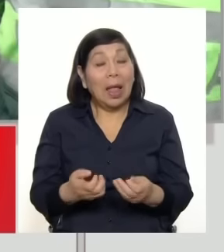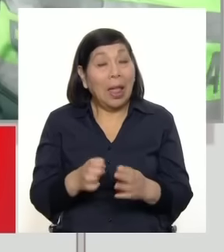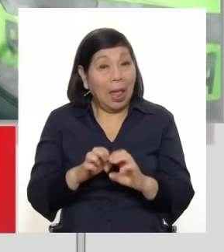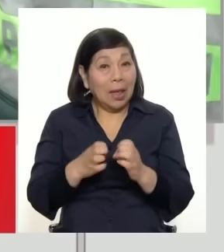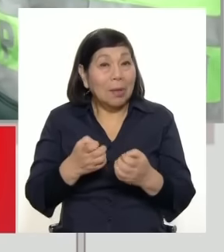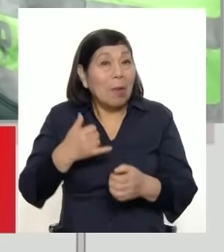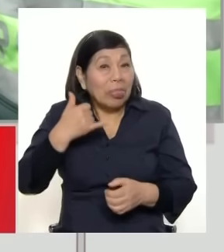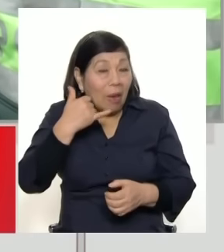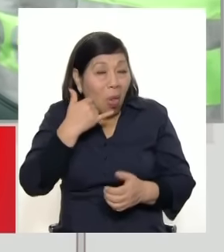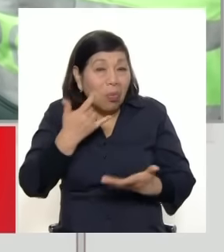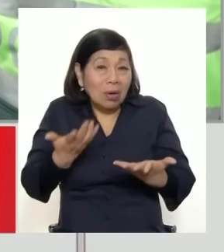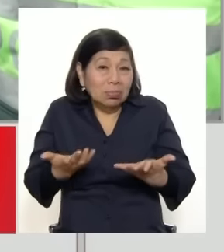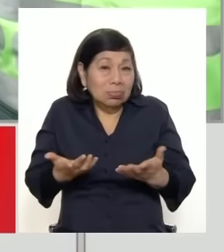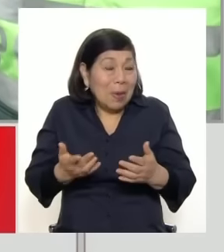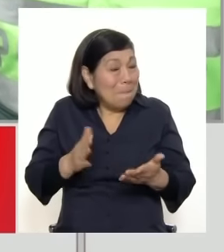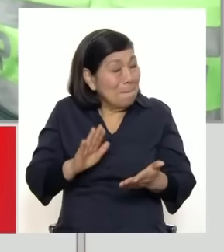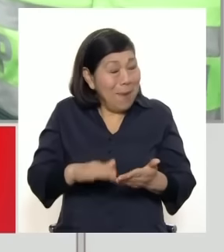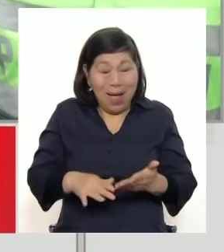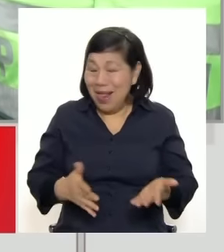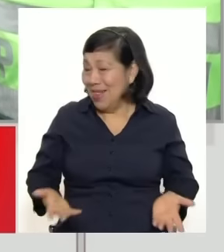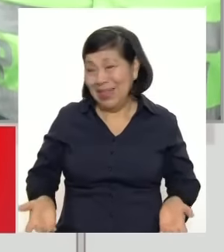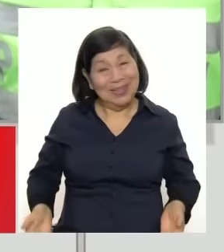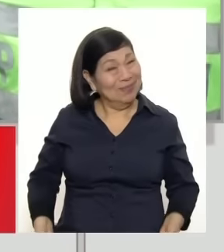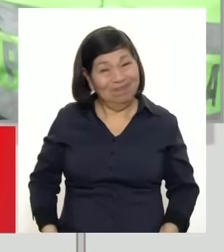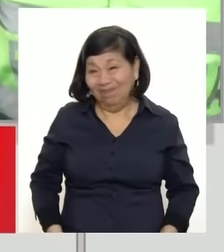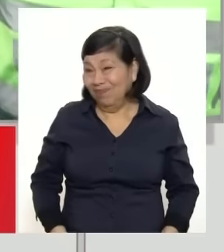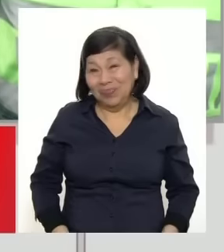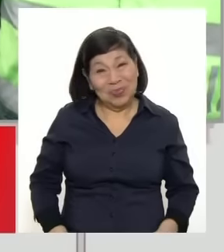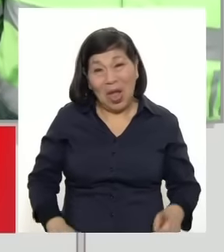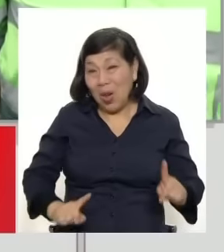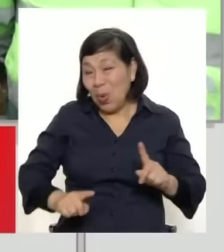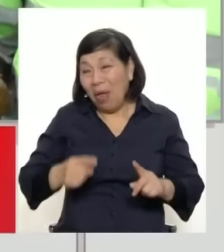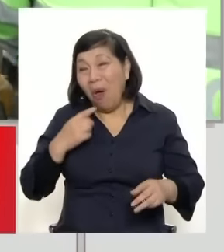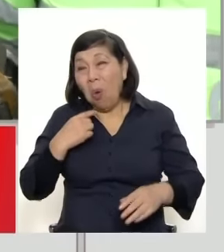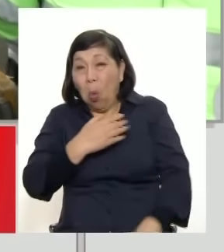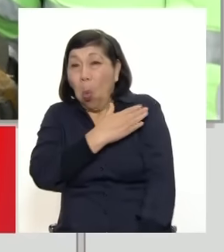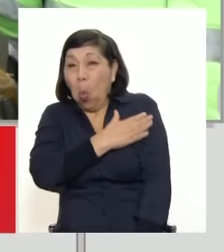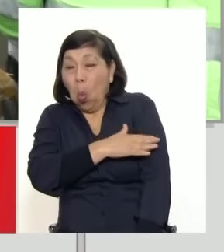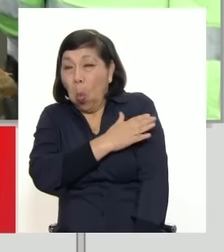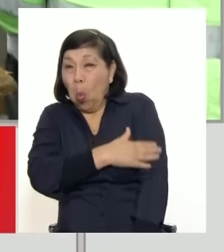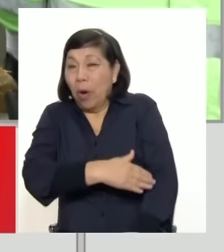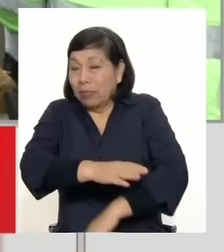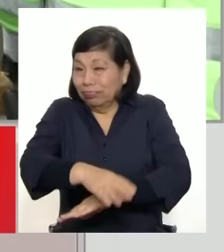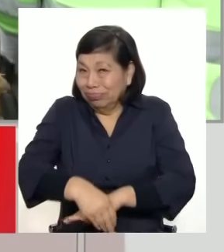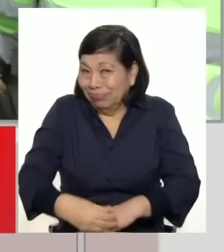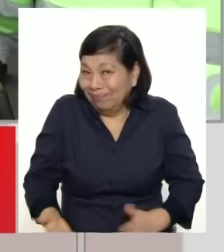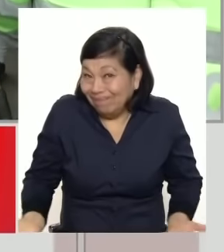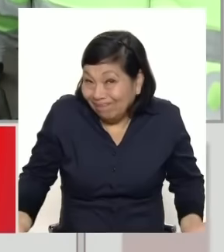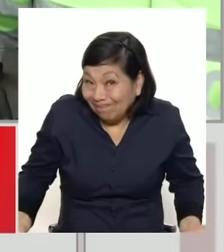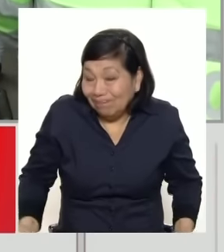equipos móviles se estaría cometiendo también un delito, como habría cierta complicidad.